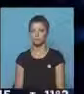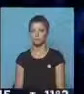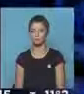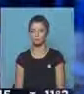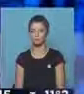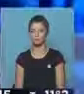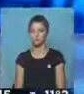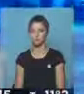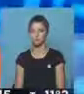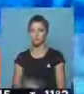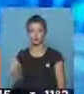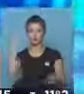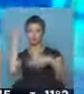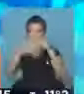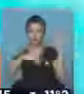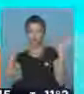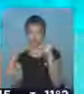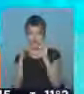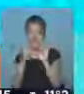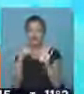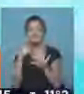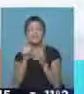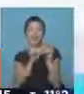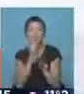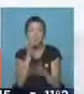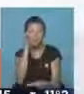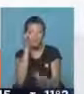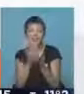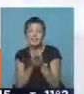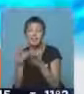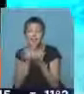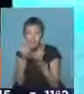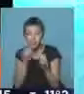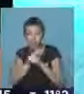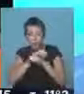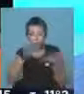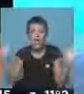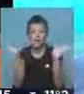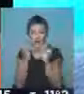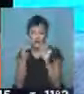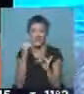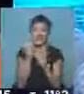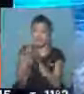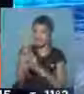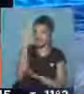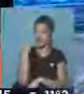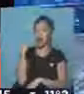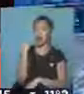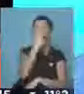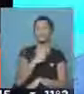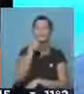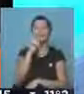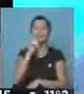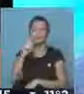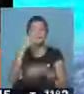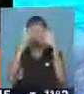Un verdadero cataclismo virtual. Así califican los expertos el enorme ciberataque que en los últimos días afectó a 230.000